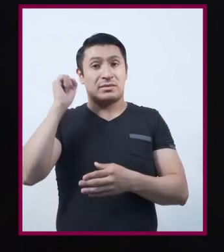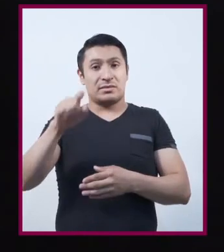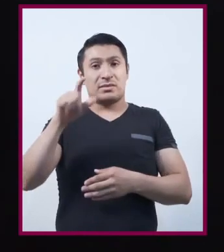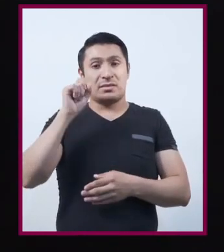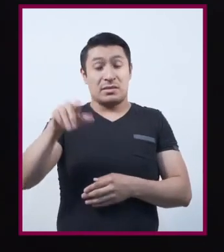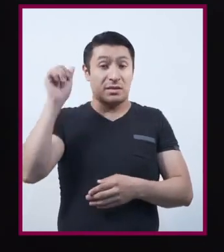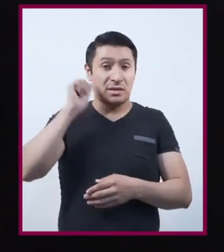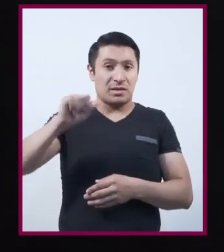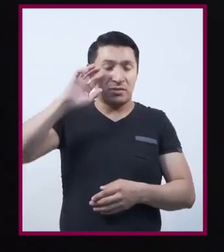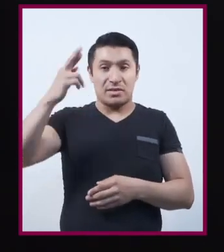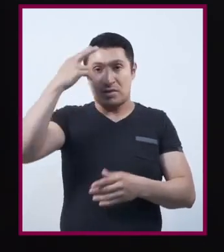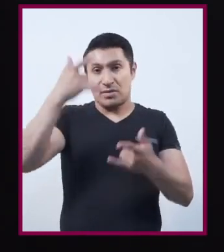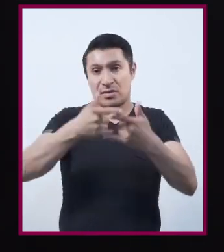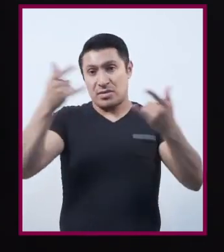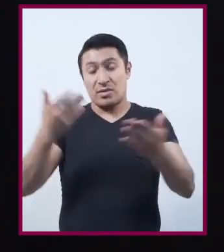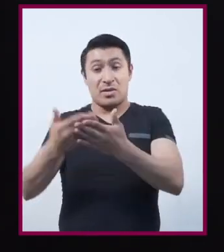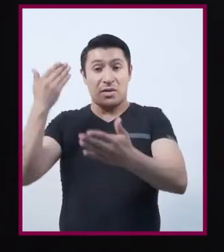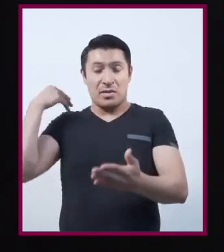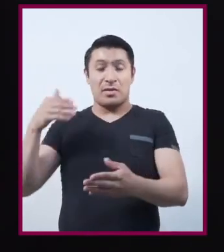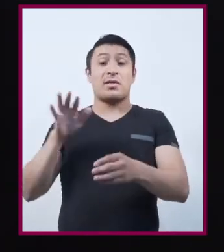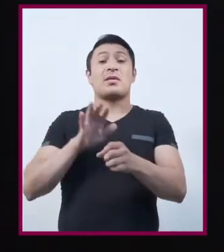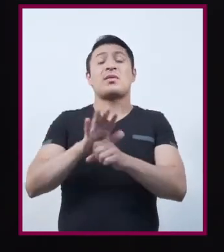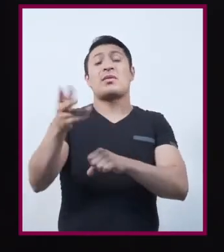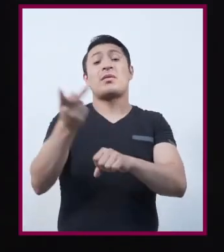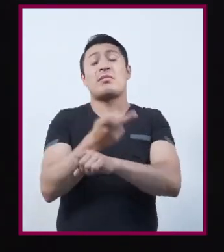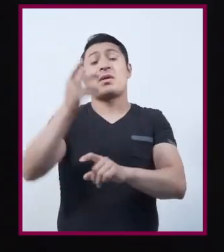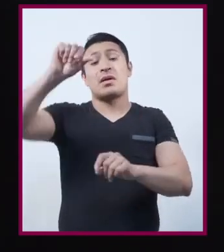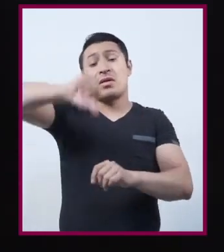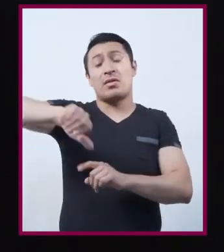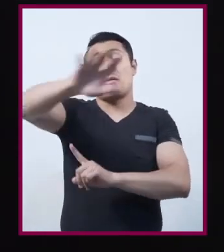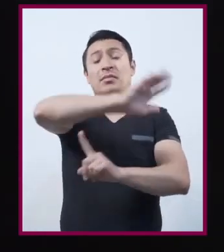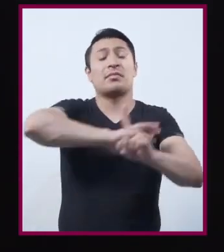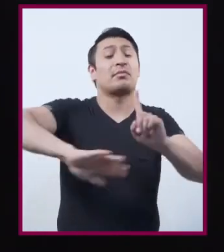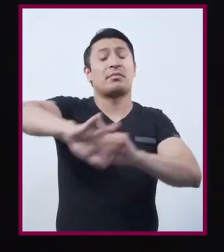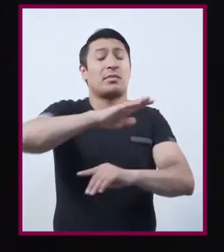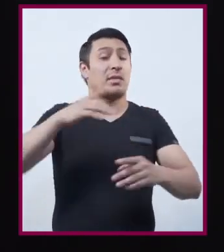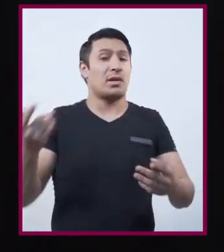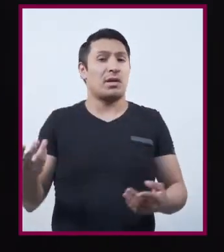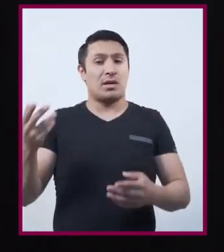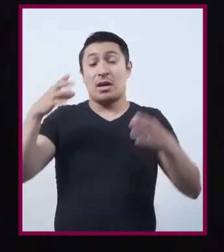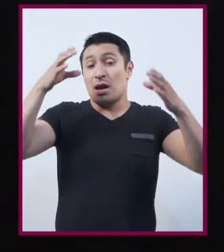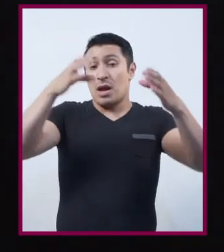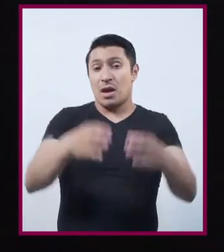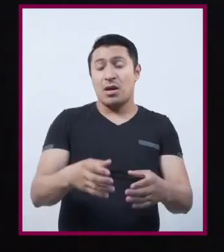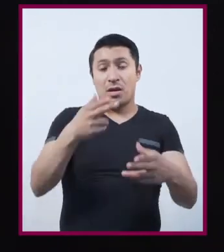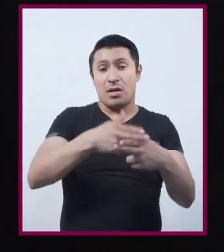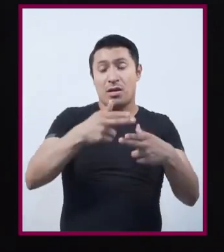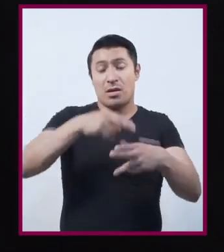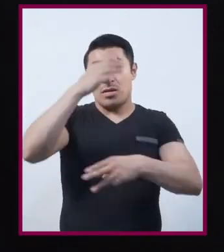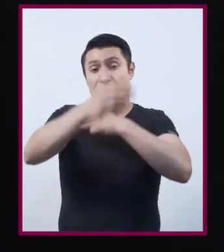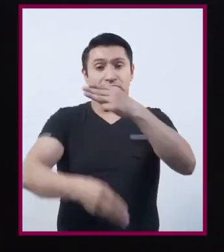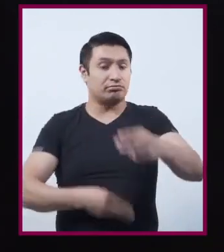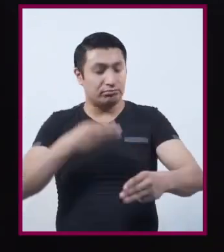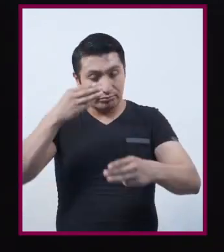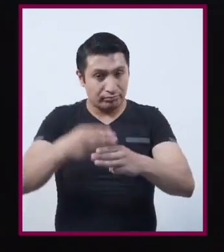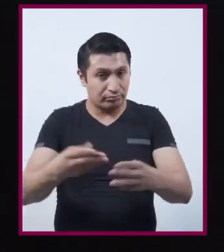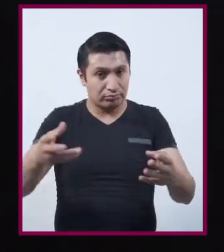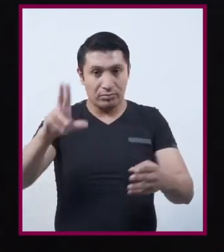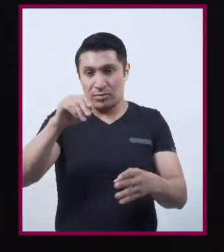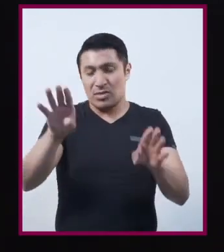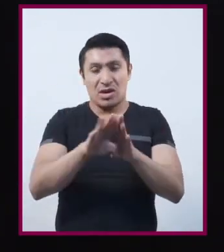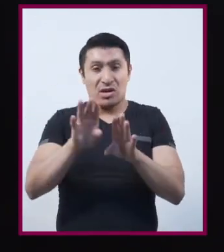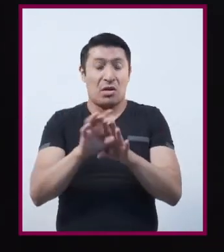considerando acontecimientos del pasado, ya que lo que ocurre hoy a nuestro alrededor, desde nuestra comunidad hasta niveles